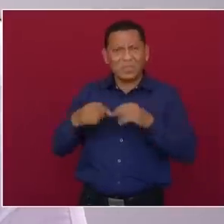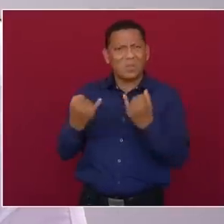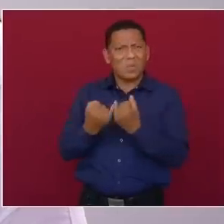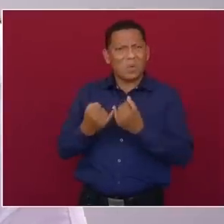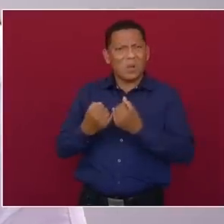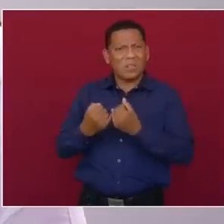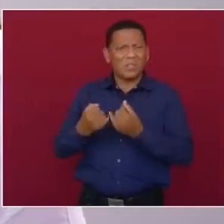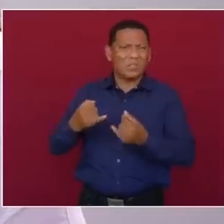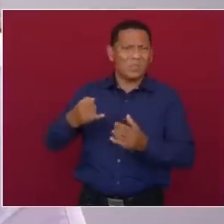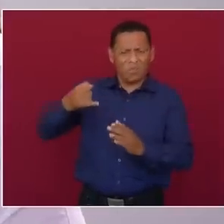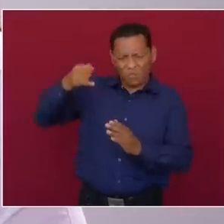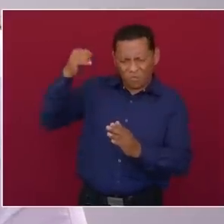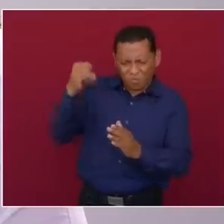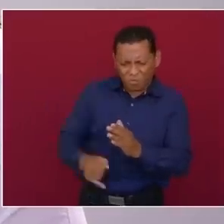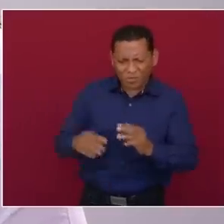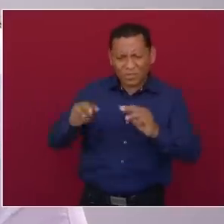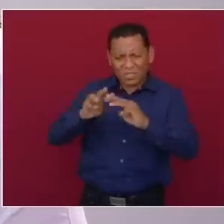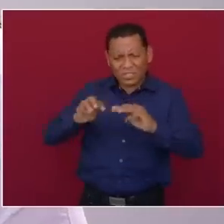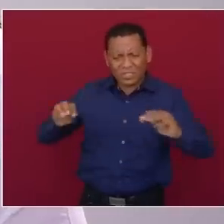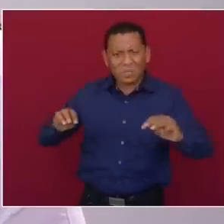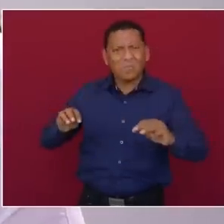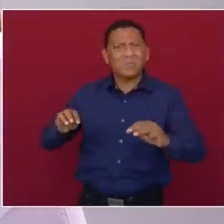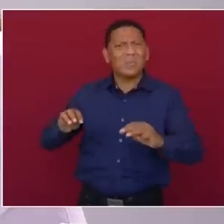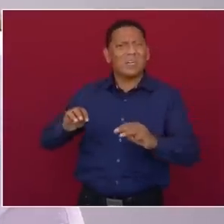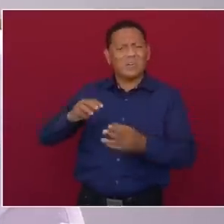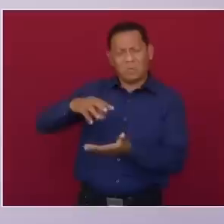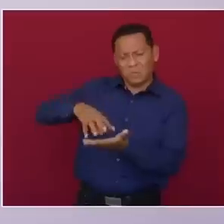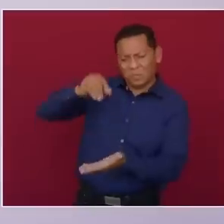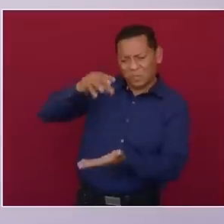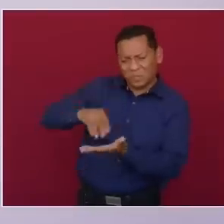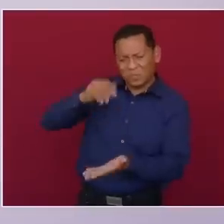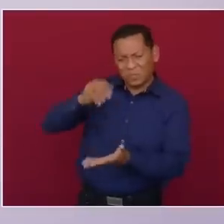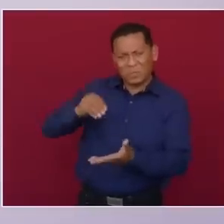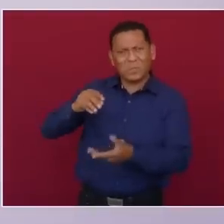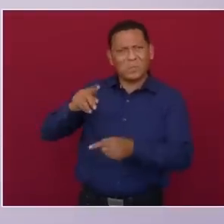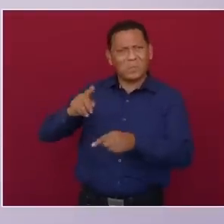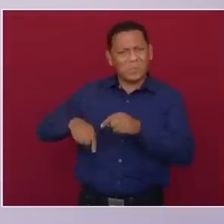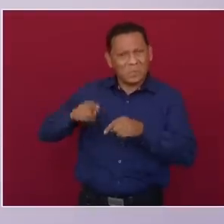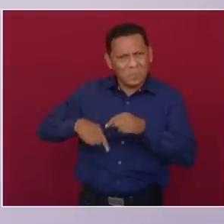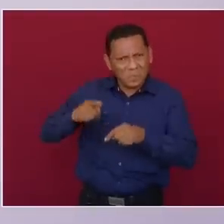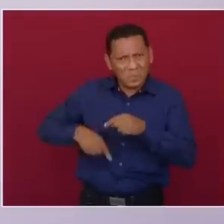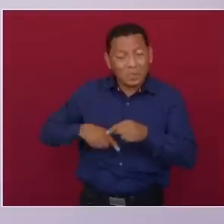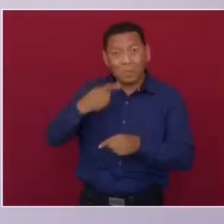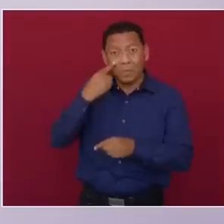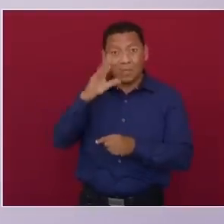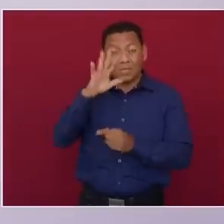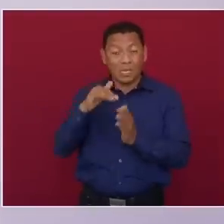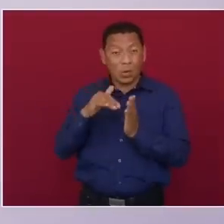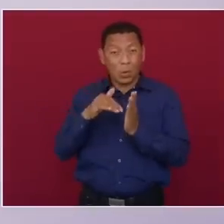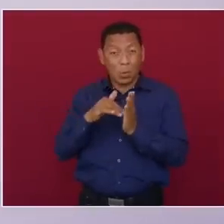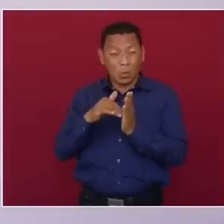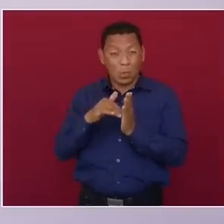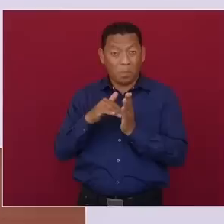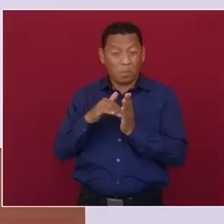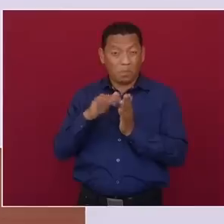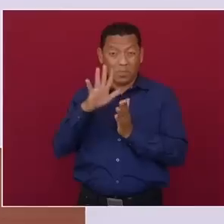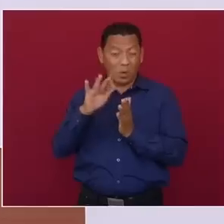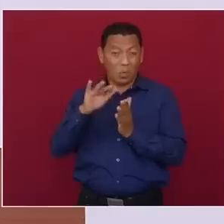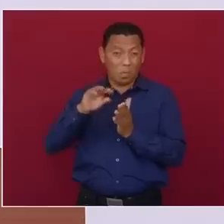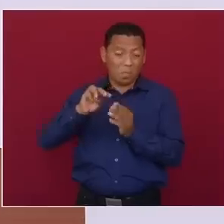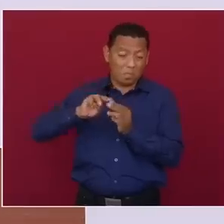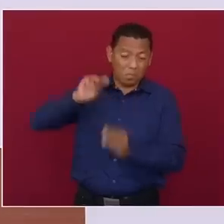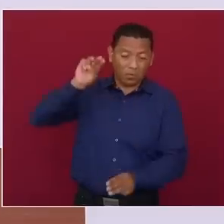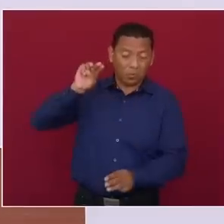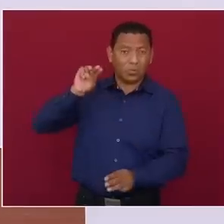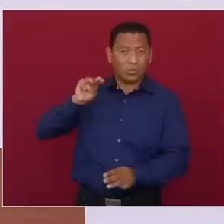del mar pudiéramos conformar esta plataforma que tiene una elevación de casi 5 metros sobre el nivel del mar.